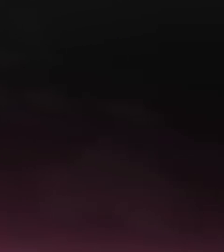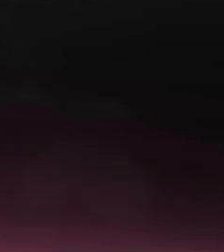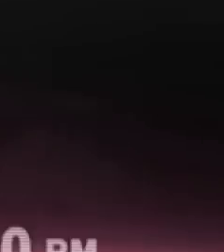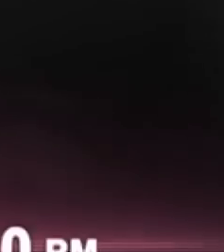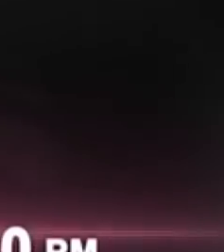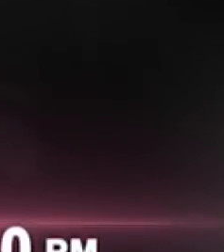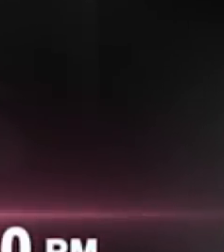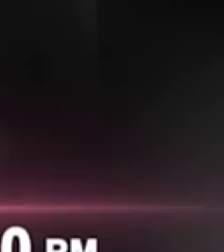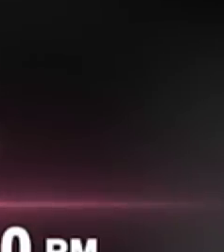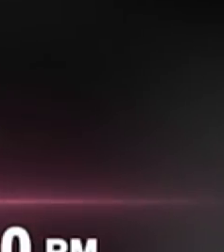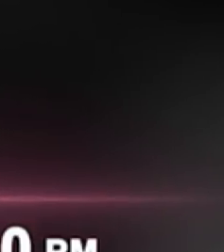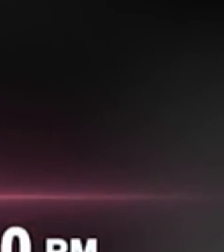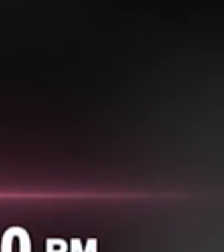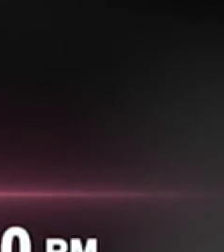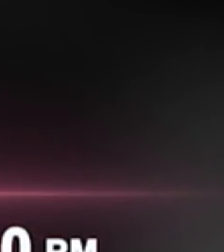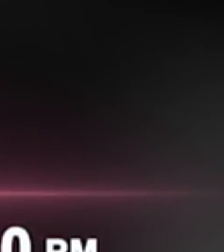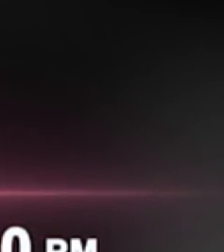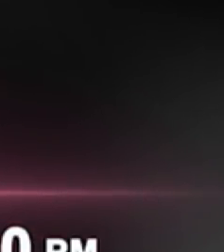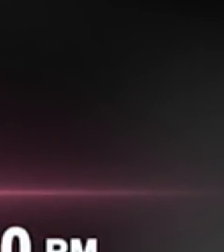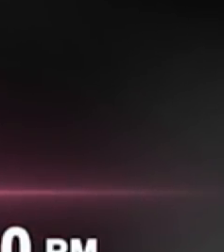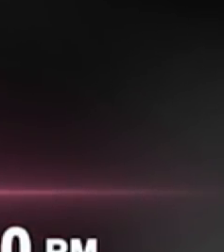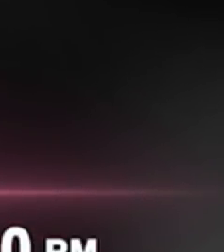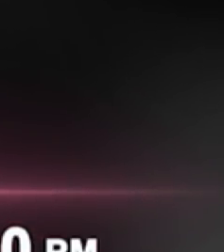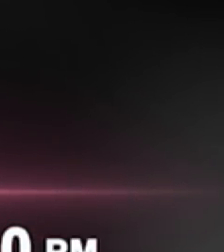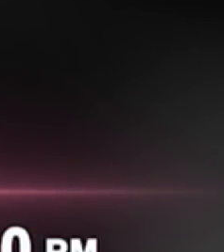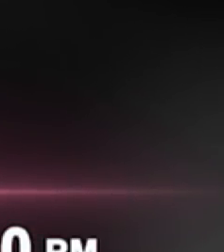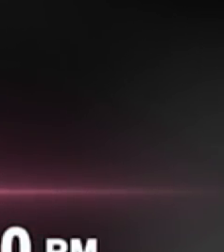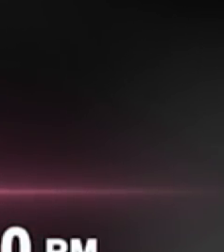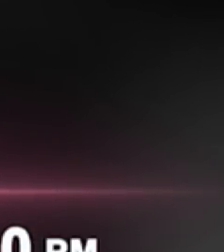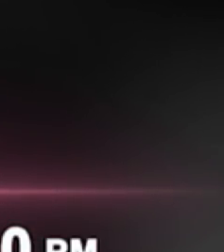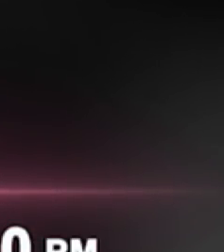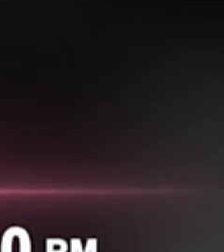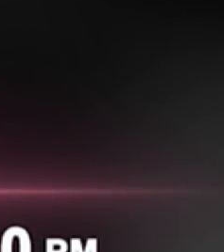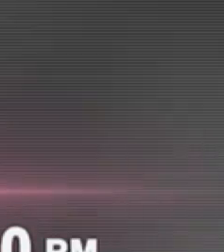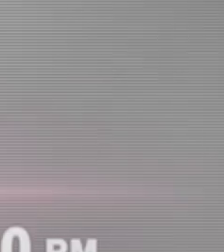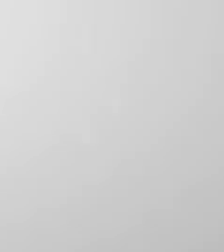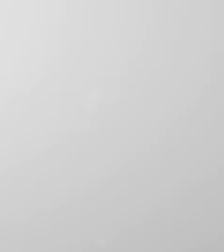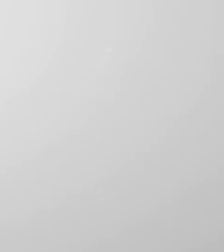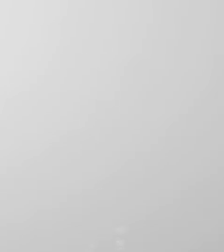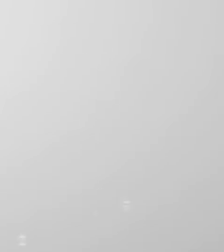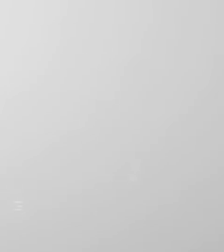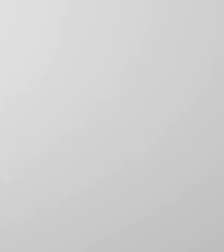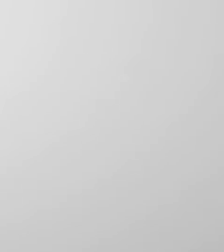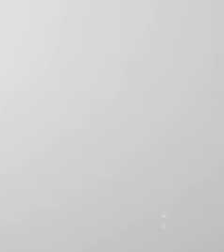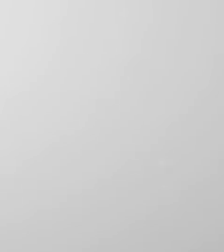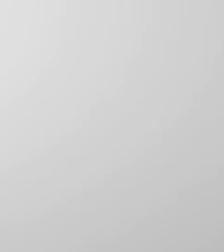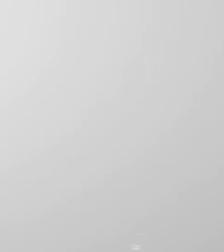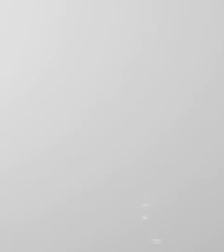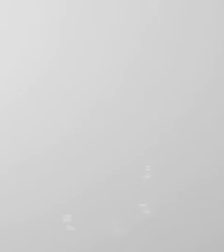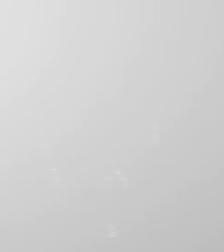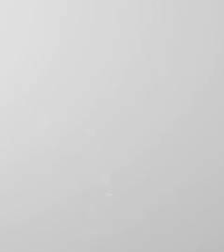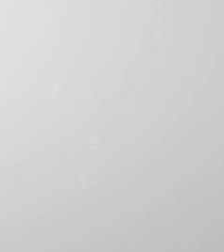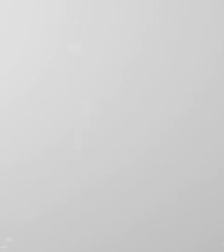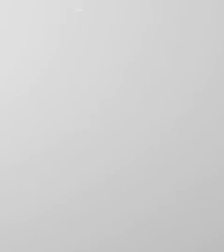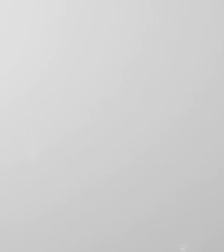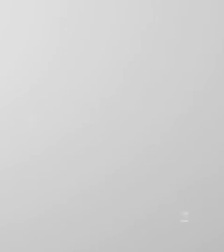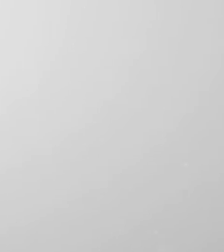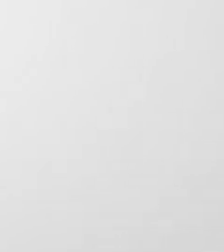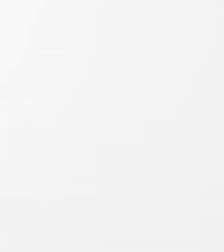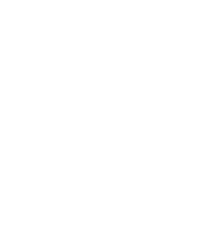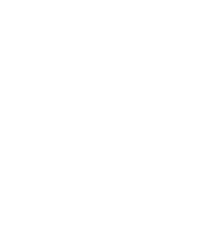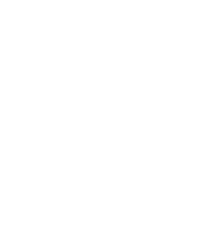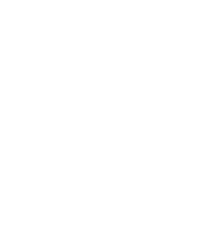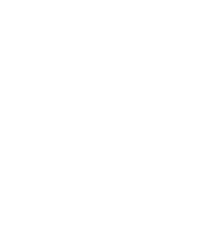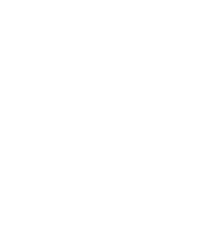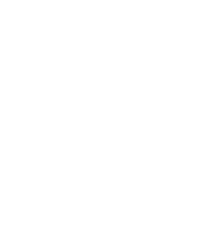Diálogos del Bicentenario, lunes 2 de noviembre a las 9 de la noche, por 13, Costa Rica